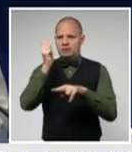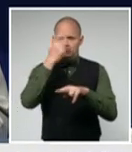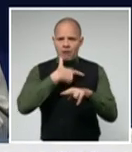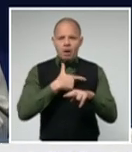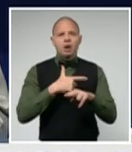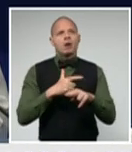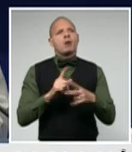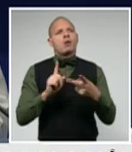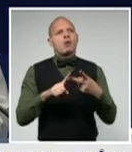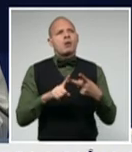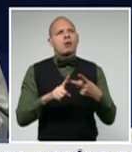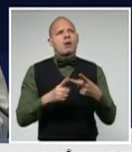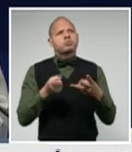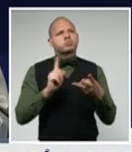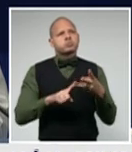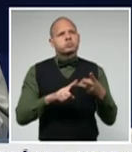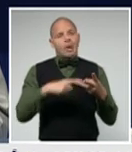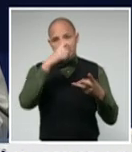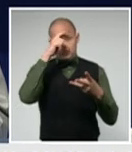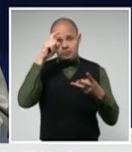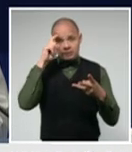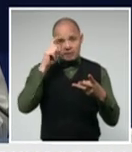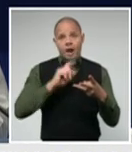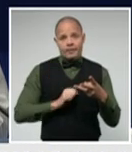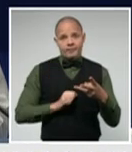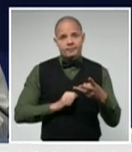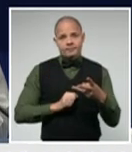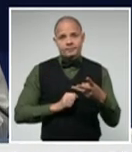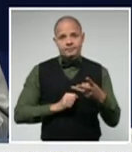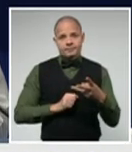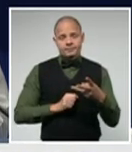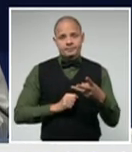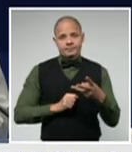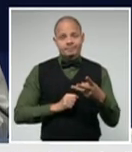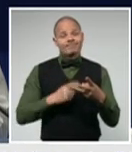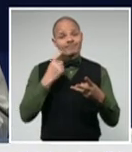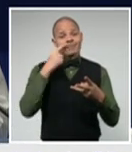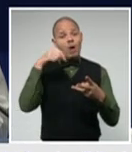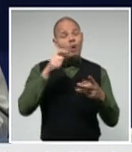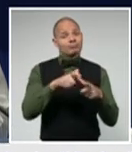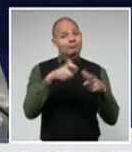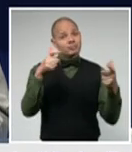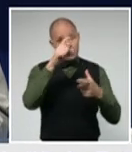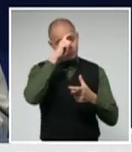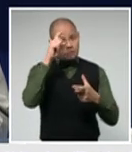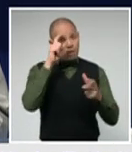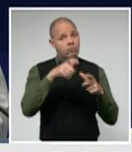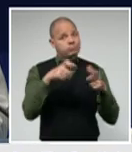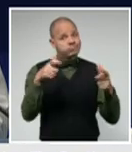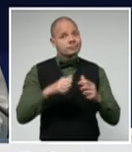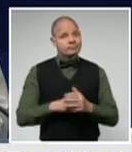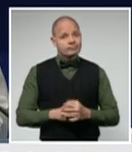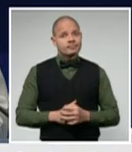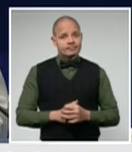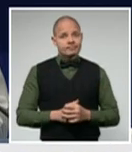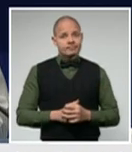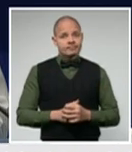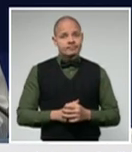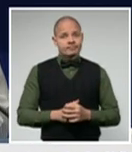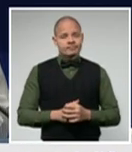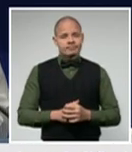tiene, y Santi Espíritu, donde también se ha visto que hay una complejidad en la transmisión de la enfermedad.